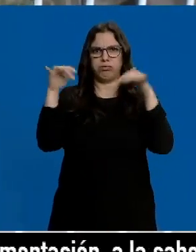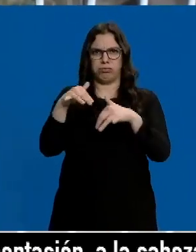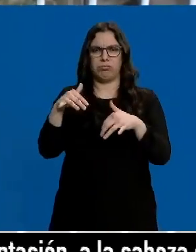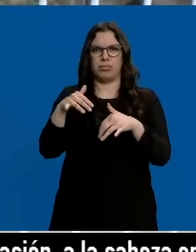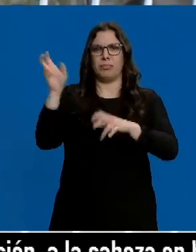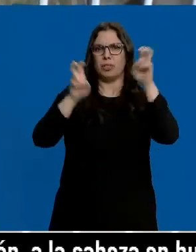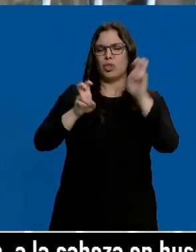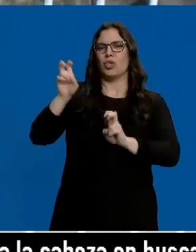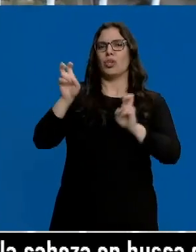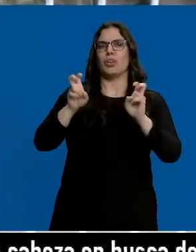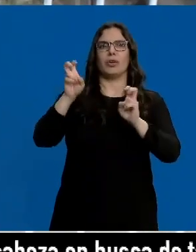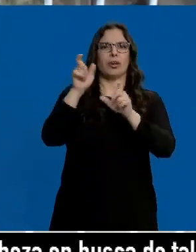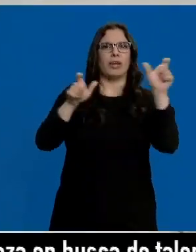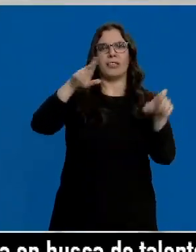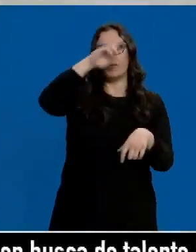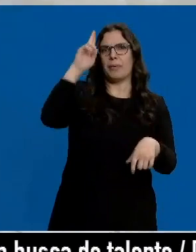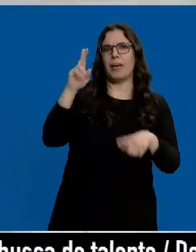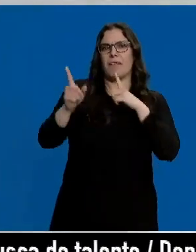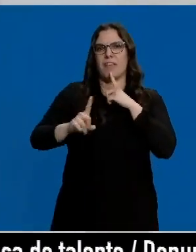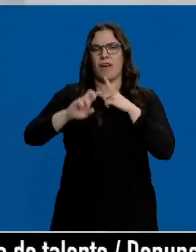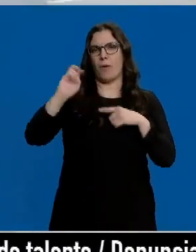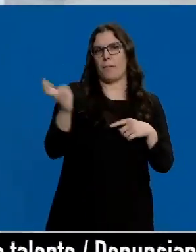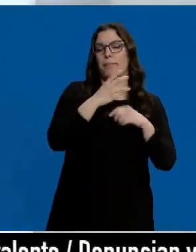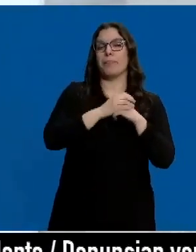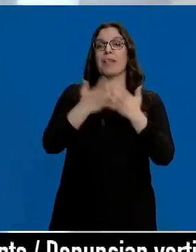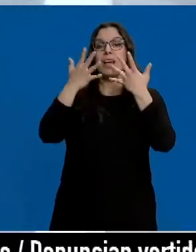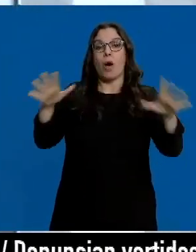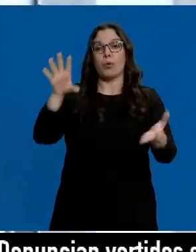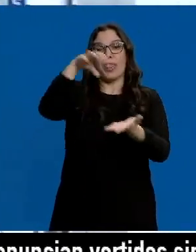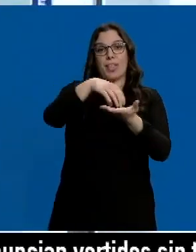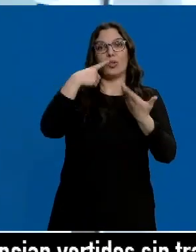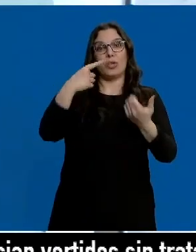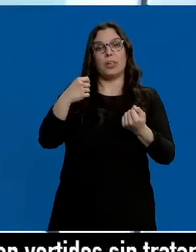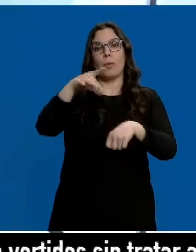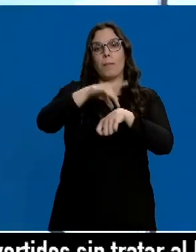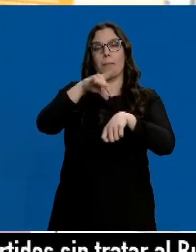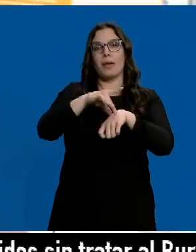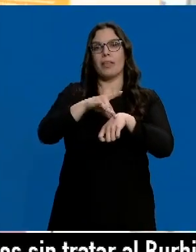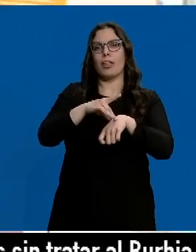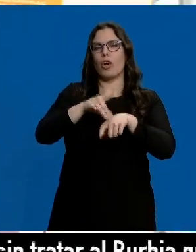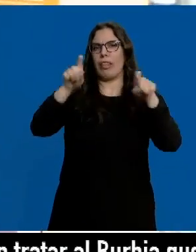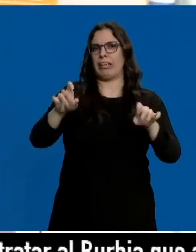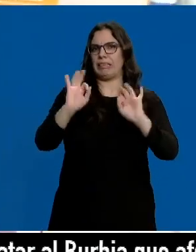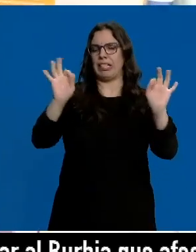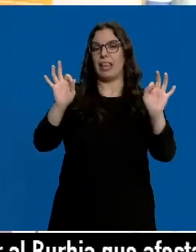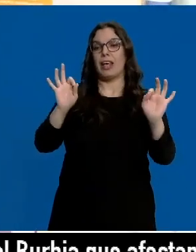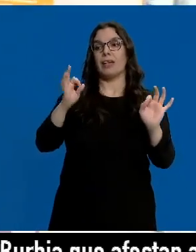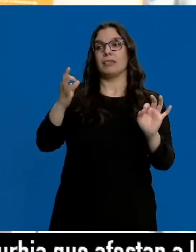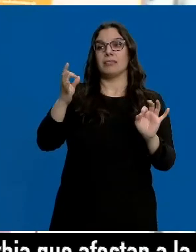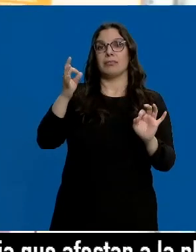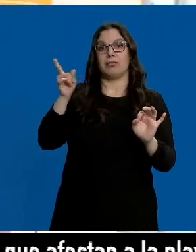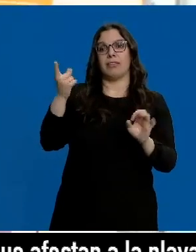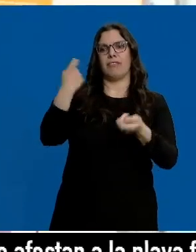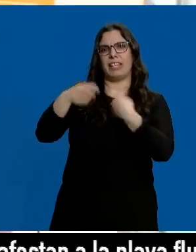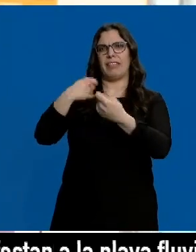Y gente que viene de Madrid, de Bilbao. A pesar de ello, en el centro de salud los médicos no descansan y Rosa no ha parado de